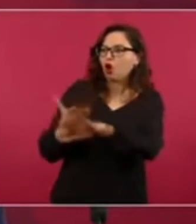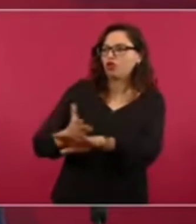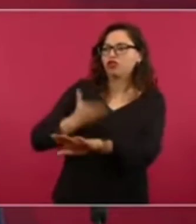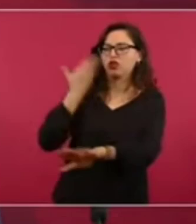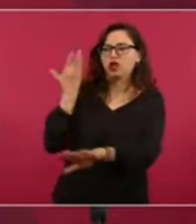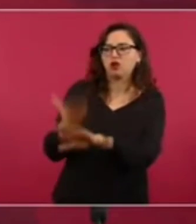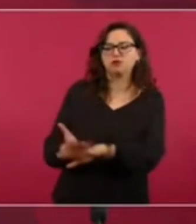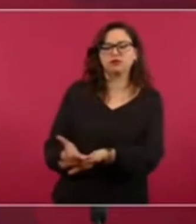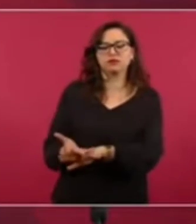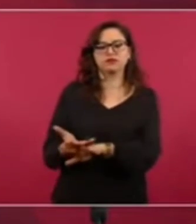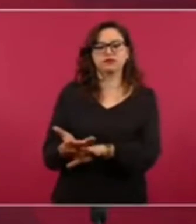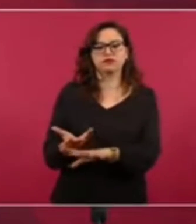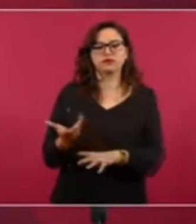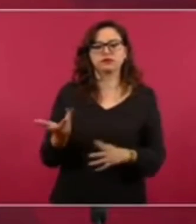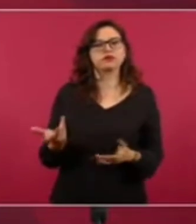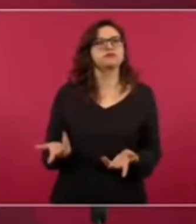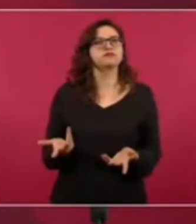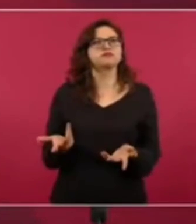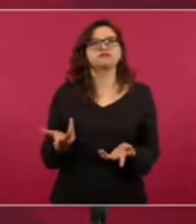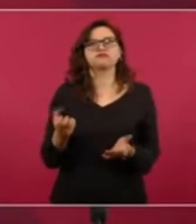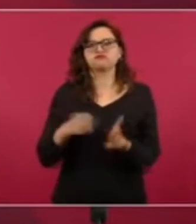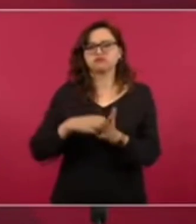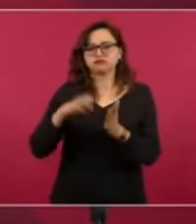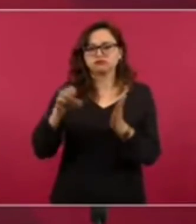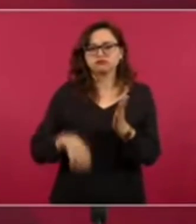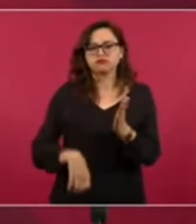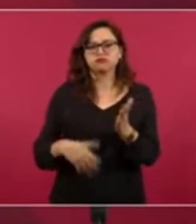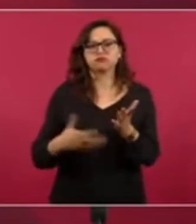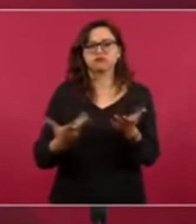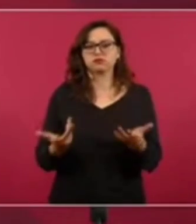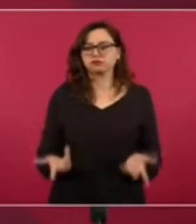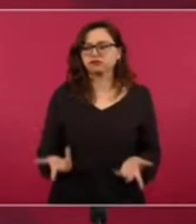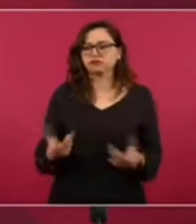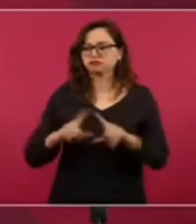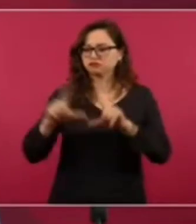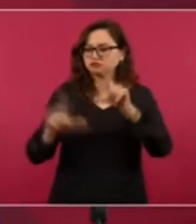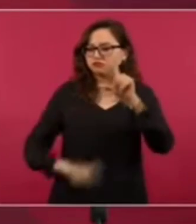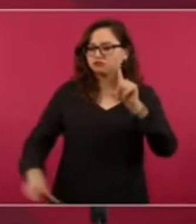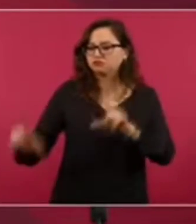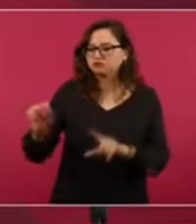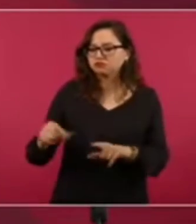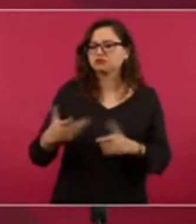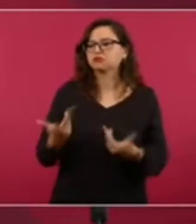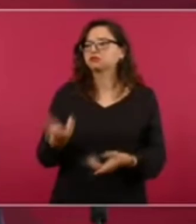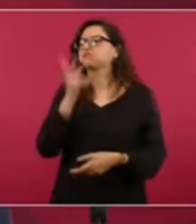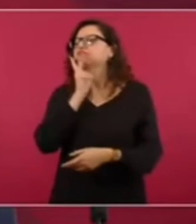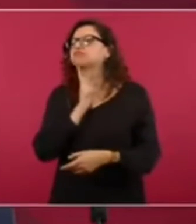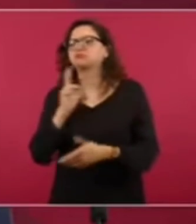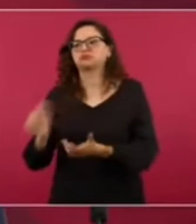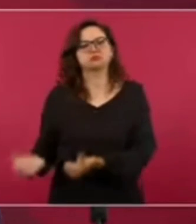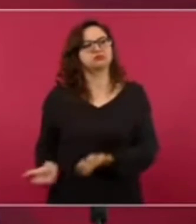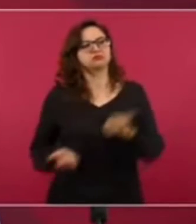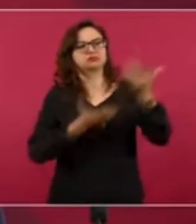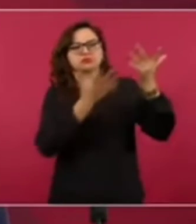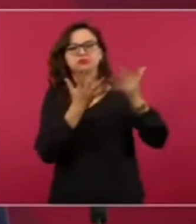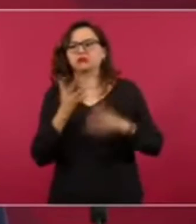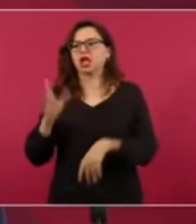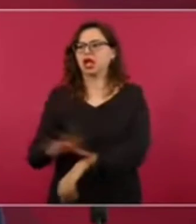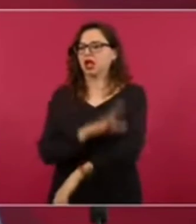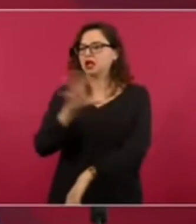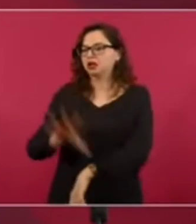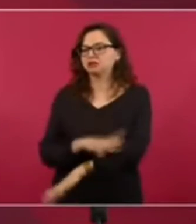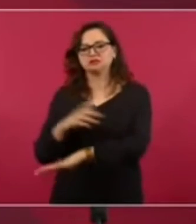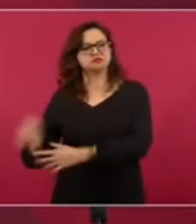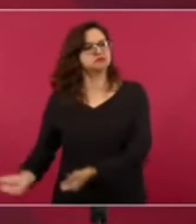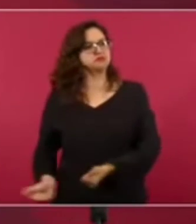reformas en contra del pueblo de México, de la nación, entregar el petróleo, entregar la industria